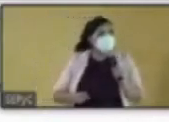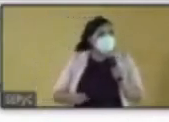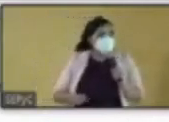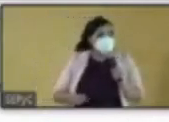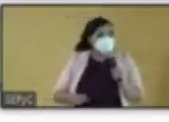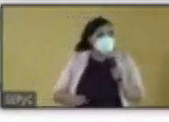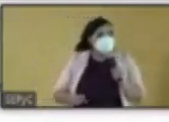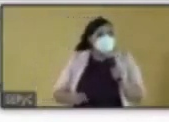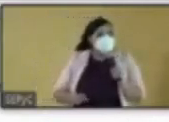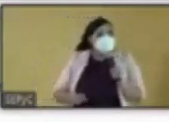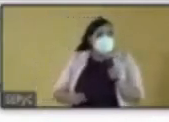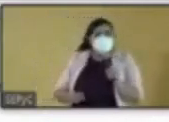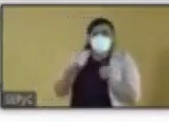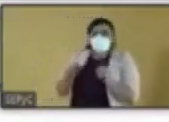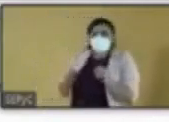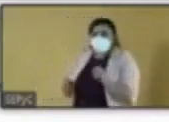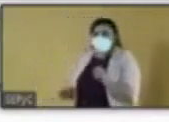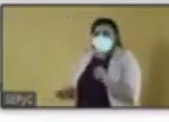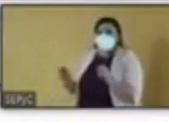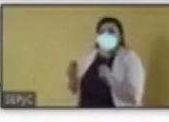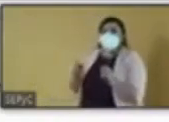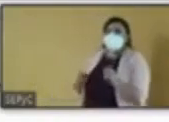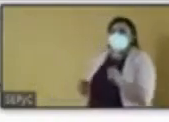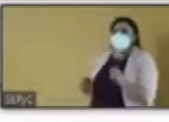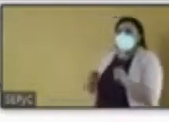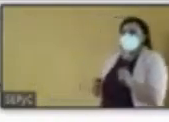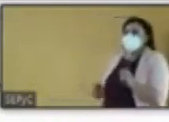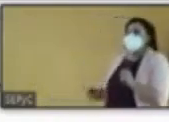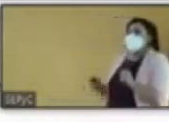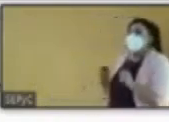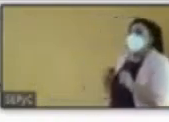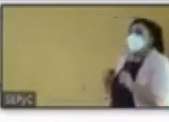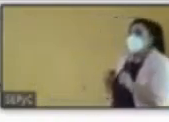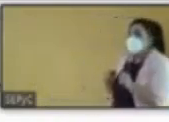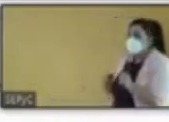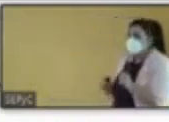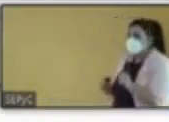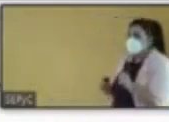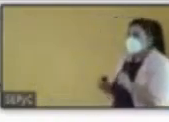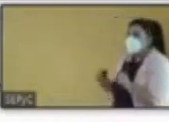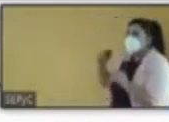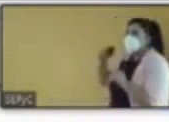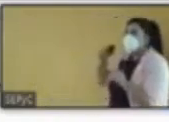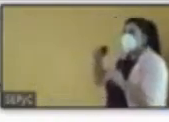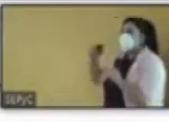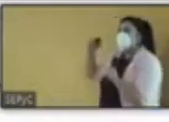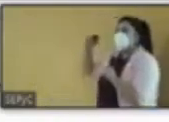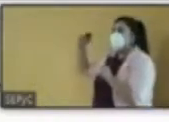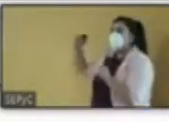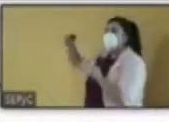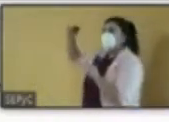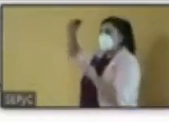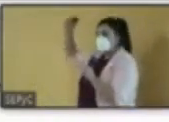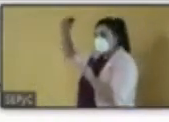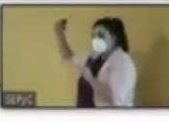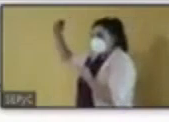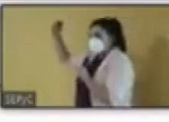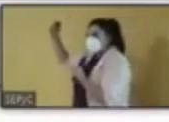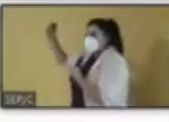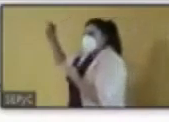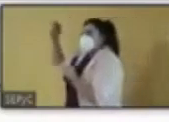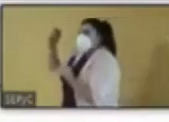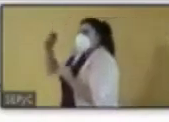cargo público será única y exclusivamente por aquella plaza con denominación